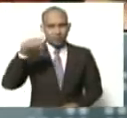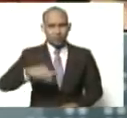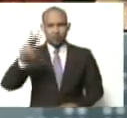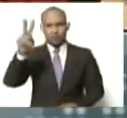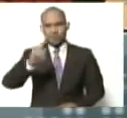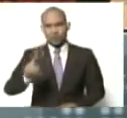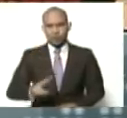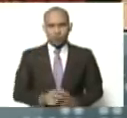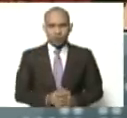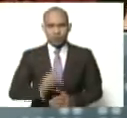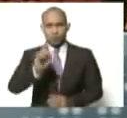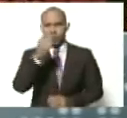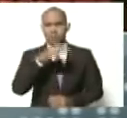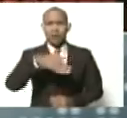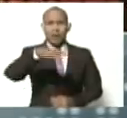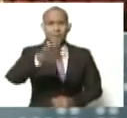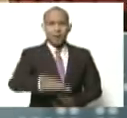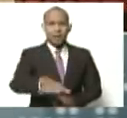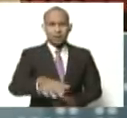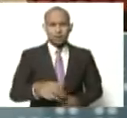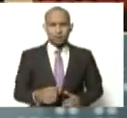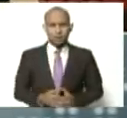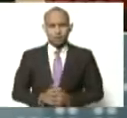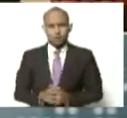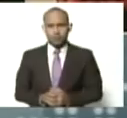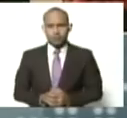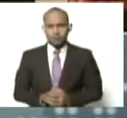Un primer paso